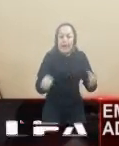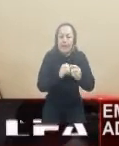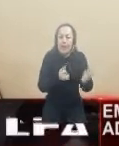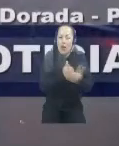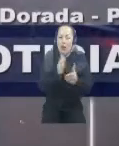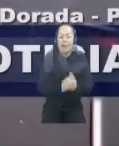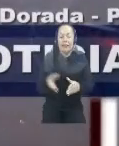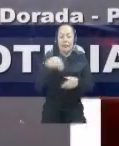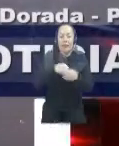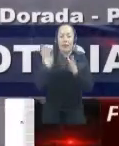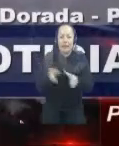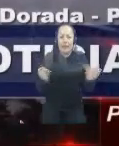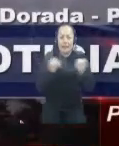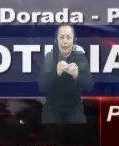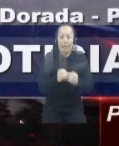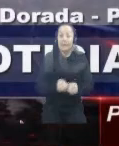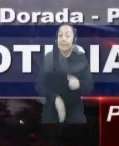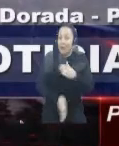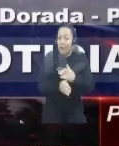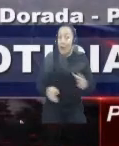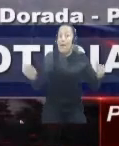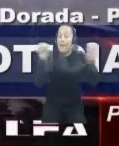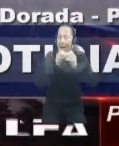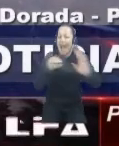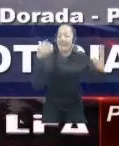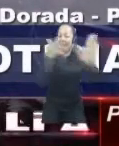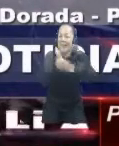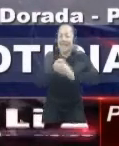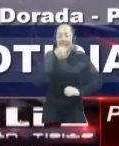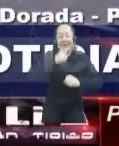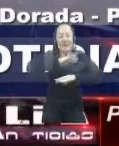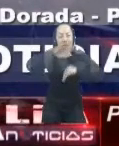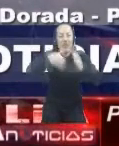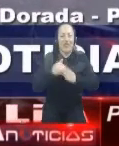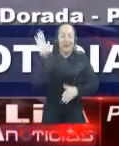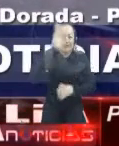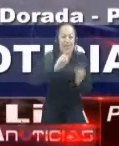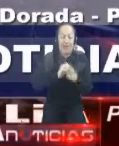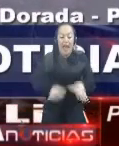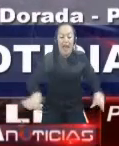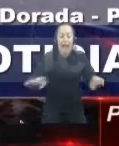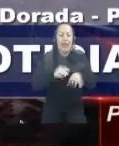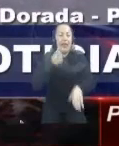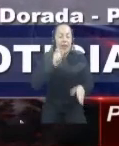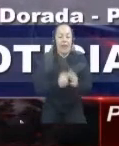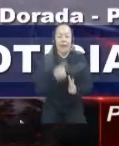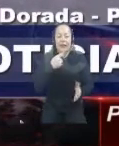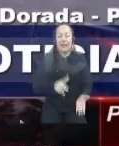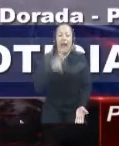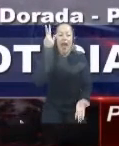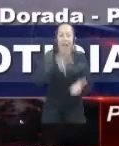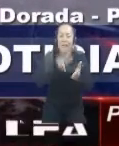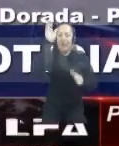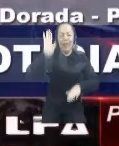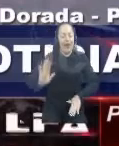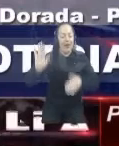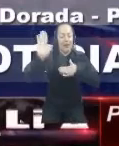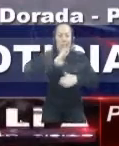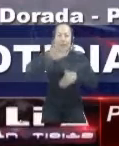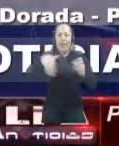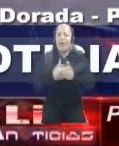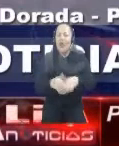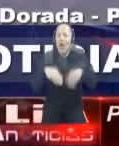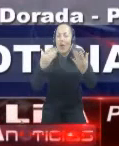plan de desarrollo. Seguimos con buenas noticias para el departamento, pues Asamblea de Caldas ratifica su compromiso con